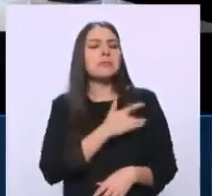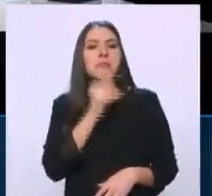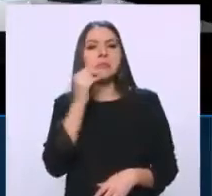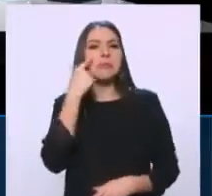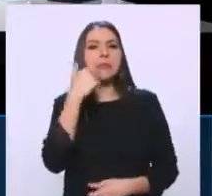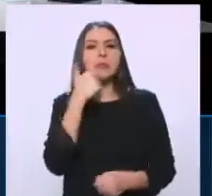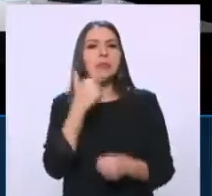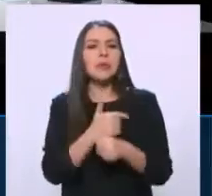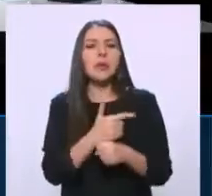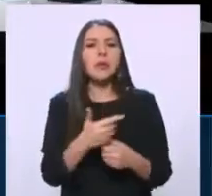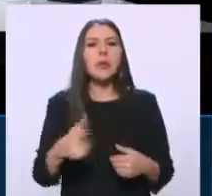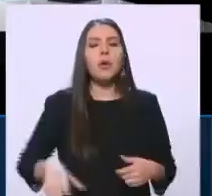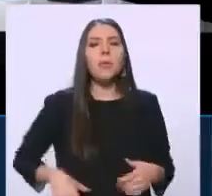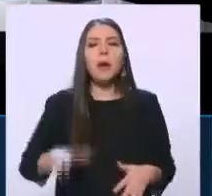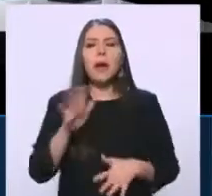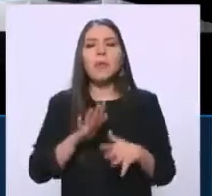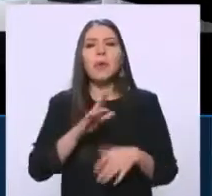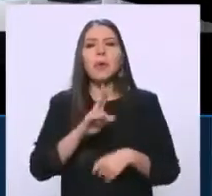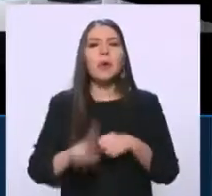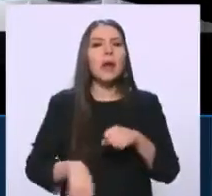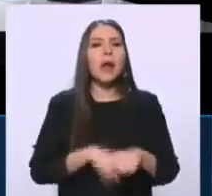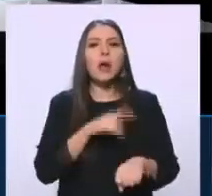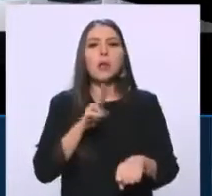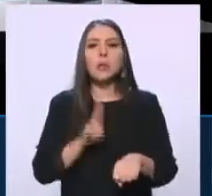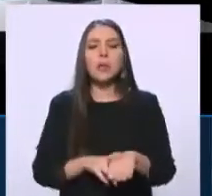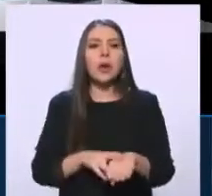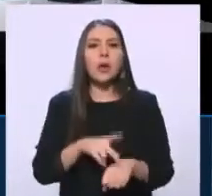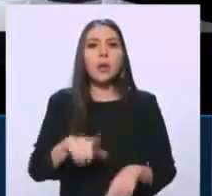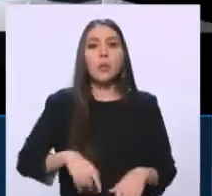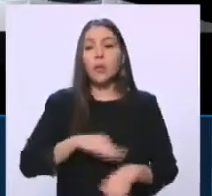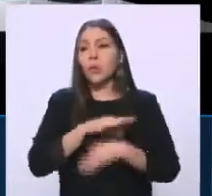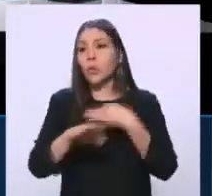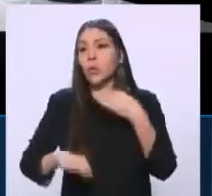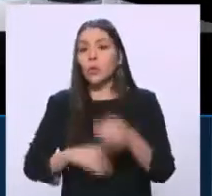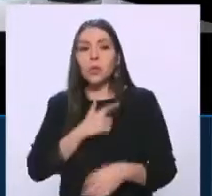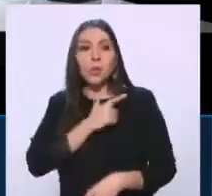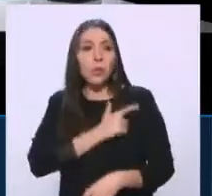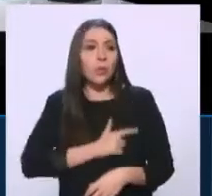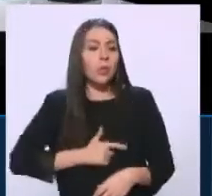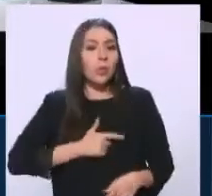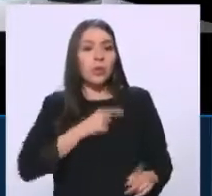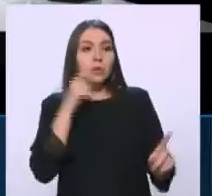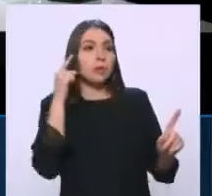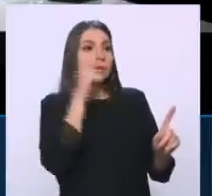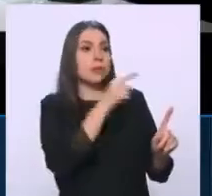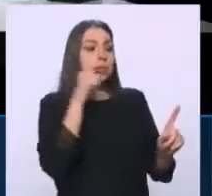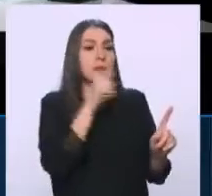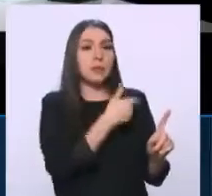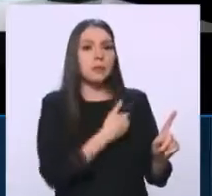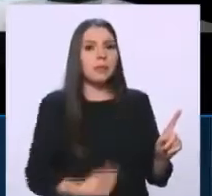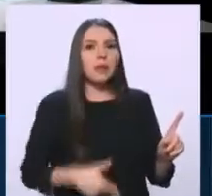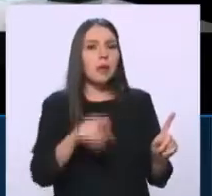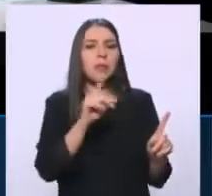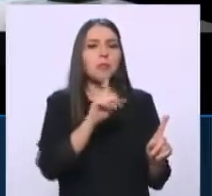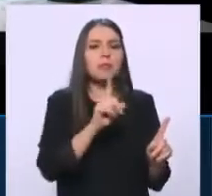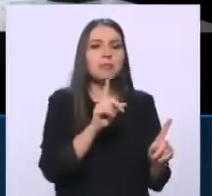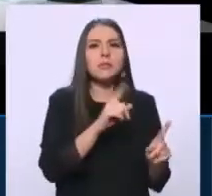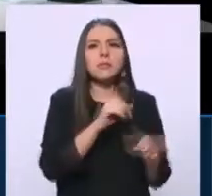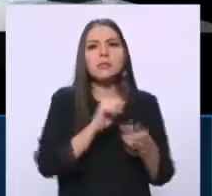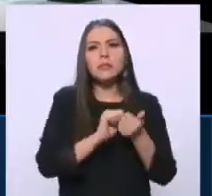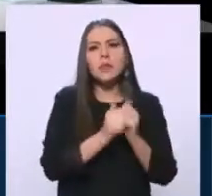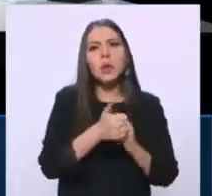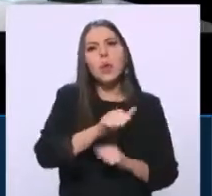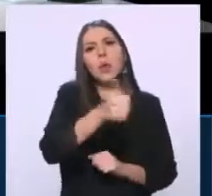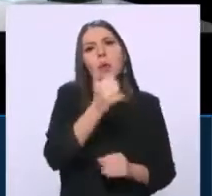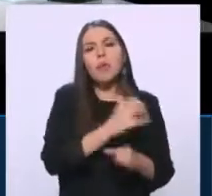natural no puede encantar a todos, puede canalizar a ciertos electores, a ciertas personas, hacia cualquier tipo de